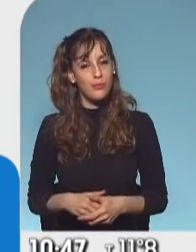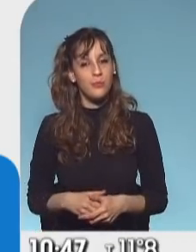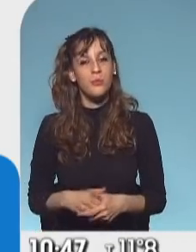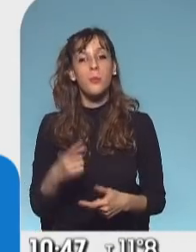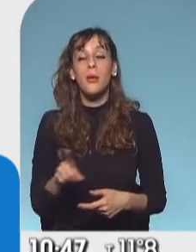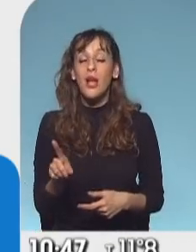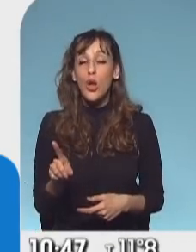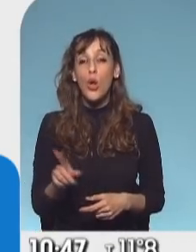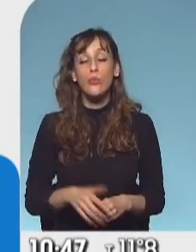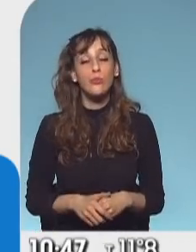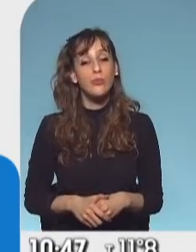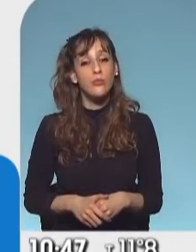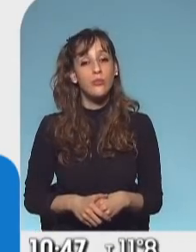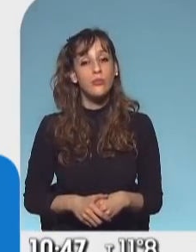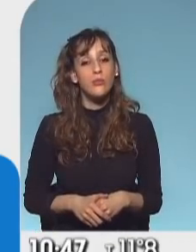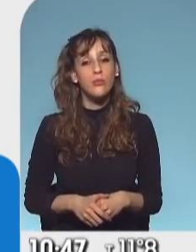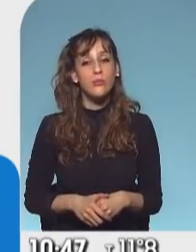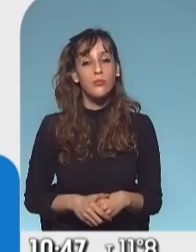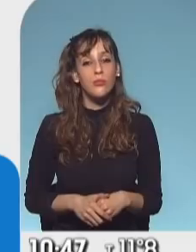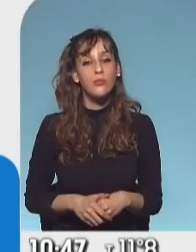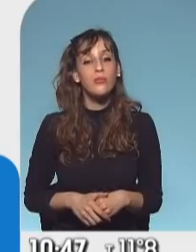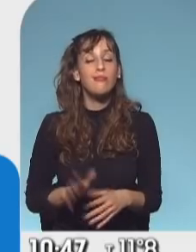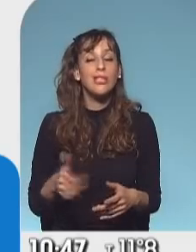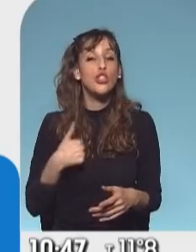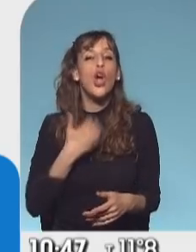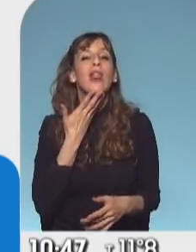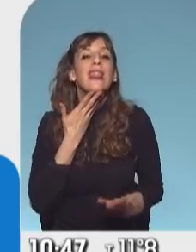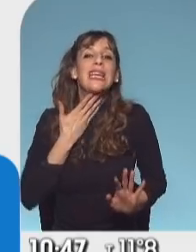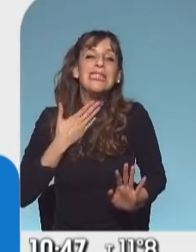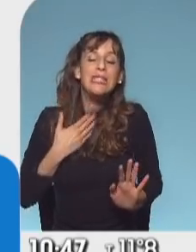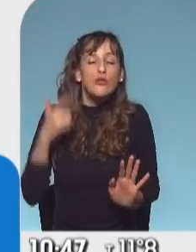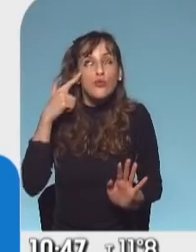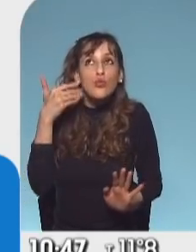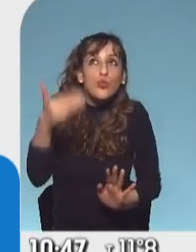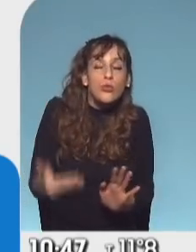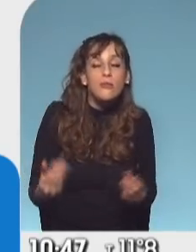no puedo expresar más que un deseo, porque no soy quien para resolverlo,